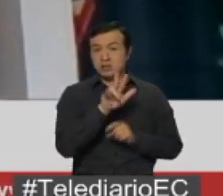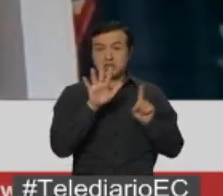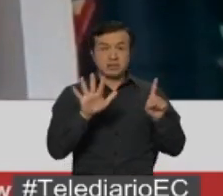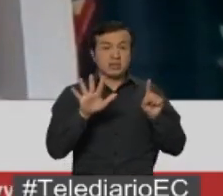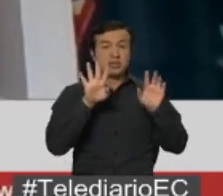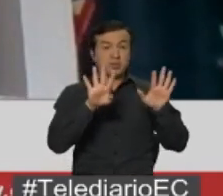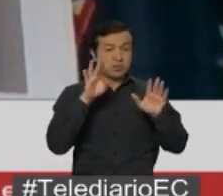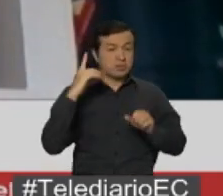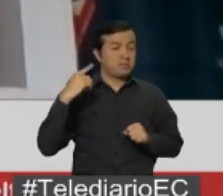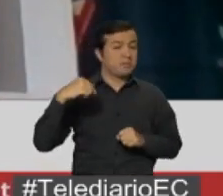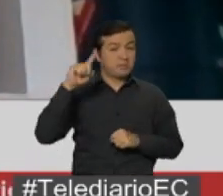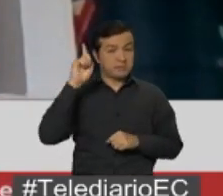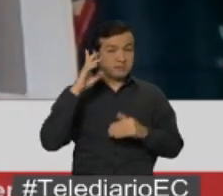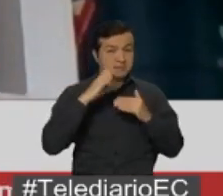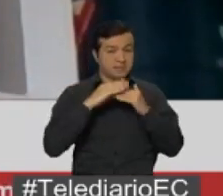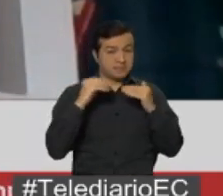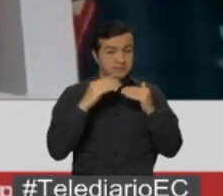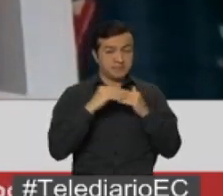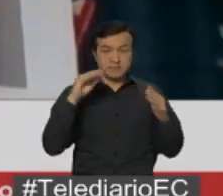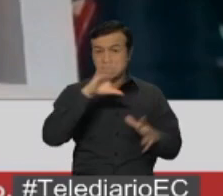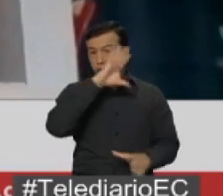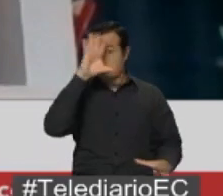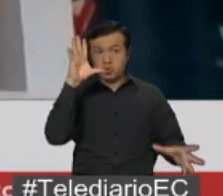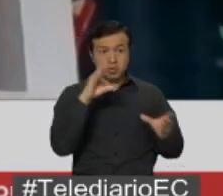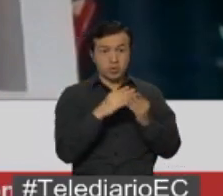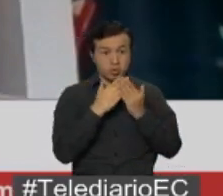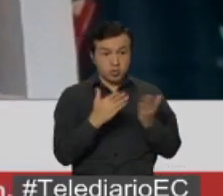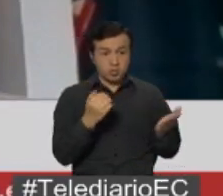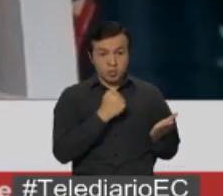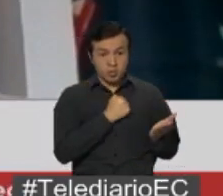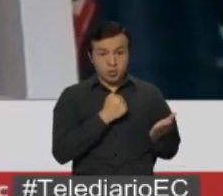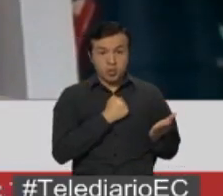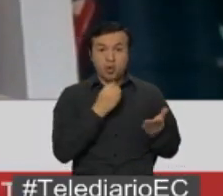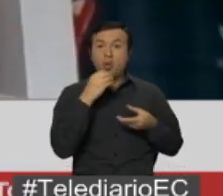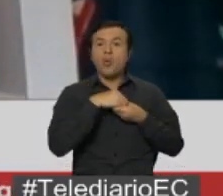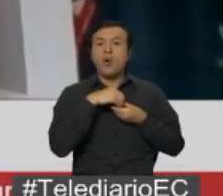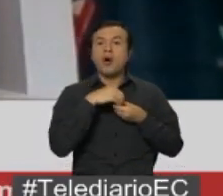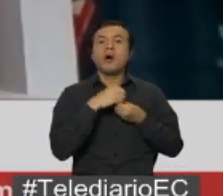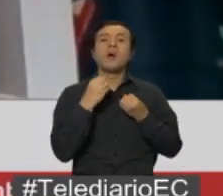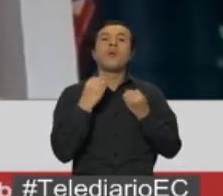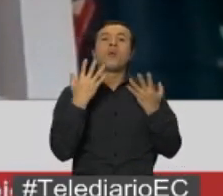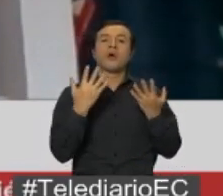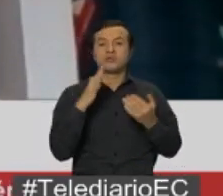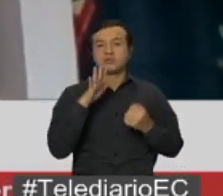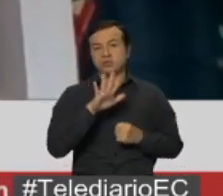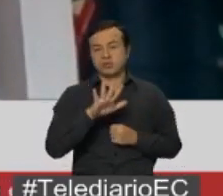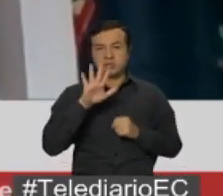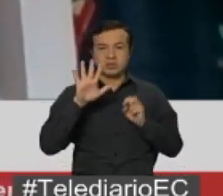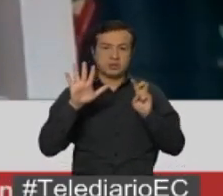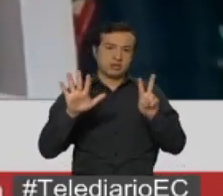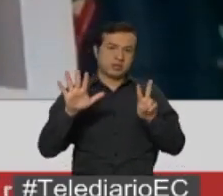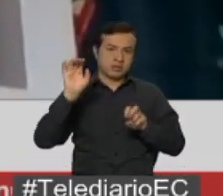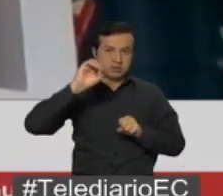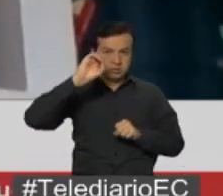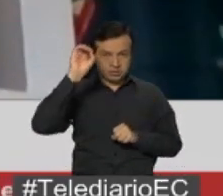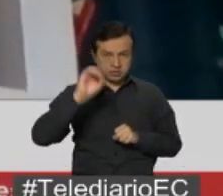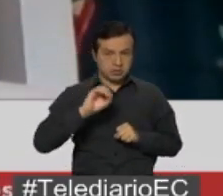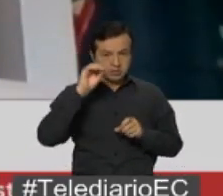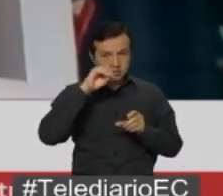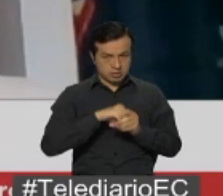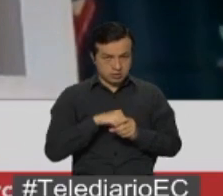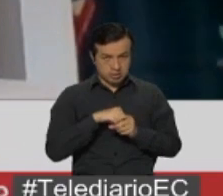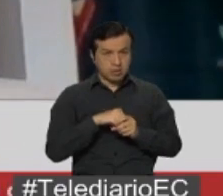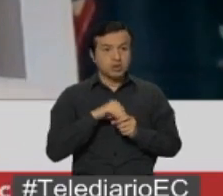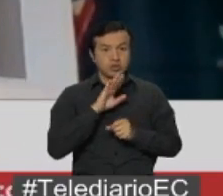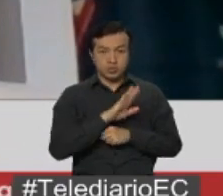millones de dólares y de ese patrimonio las reservas representan el 57 por ciento es decir